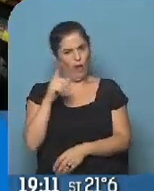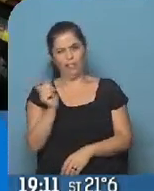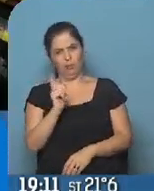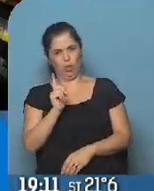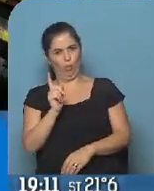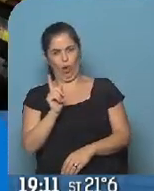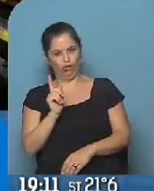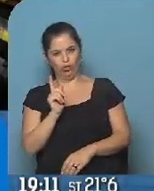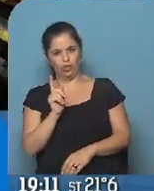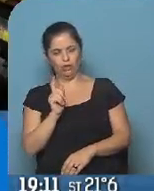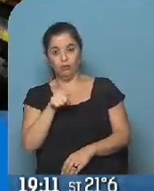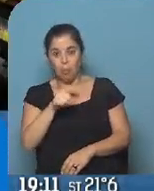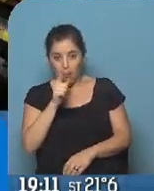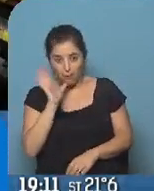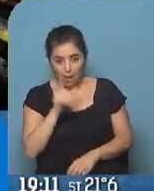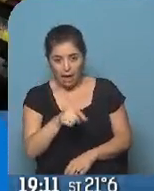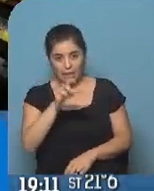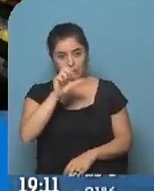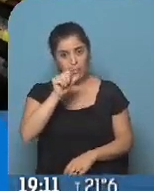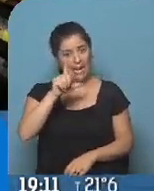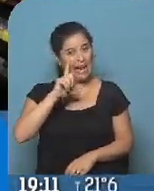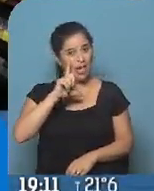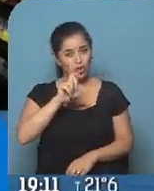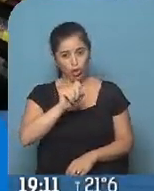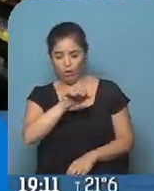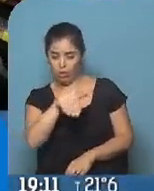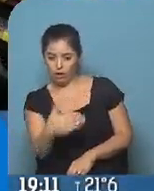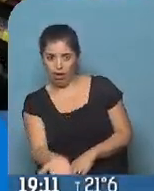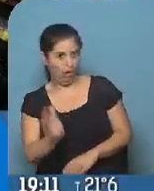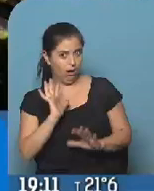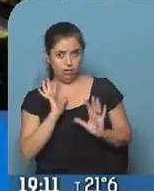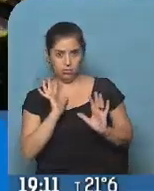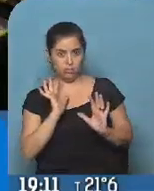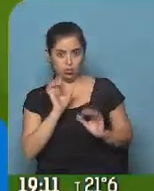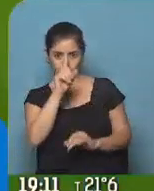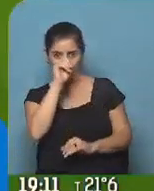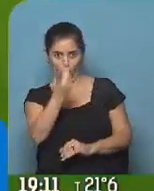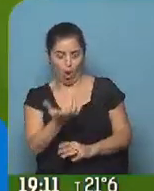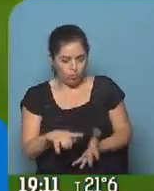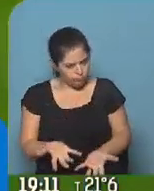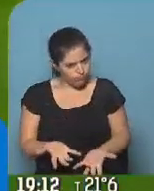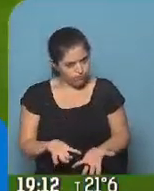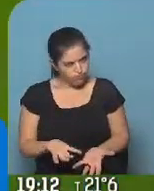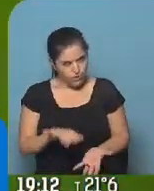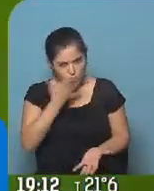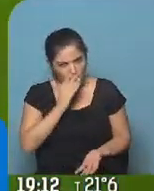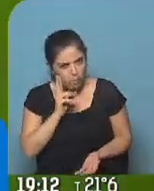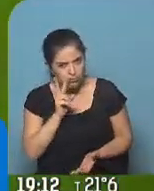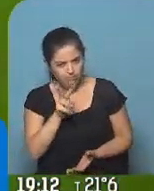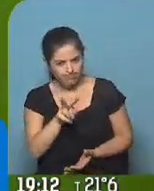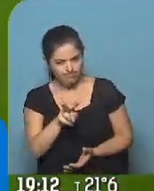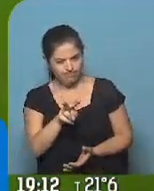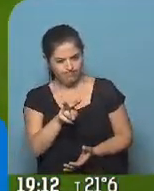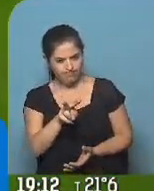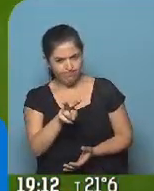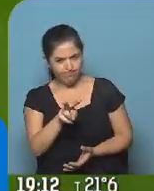Aquí parece caerse Palacios y tocar la pelota de manera casual. Sin embargo, cuando uno la vio con detenimiento, tranquilamente